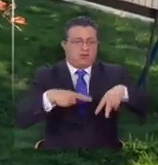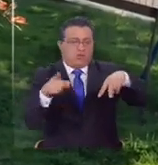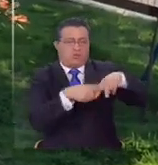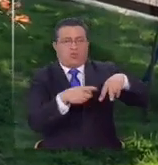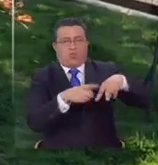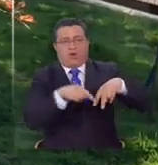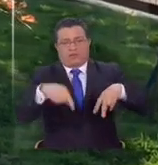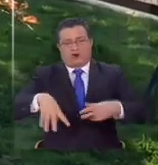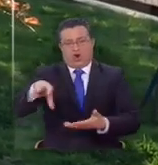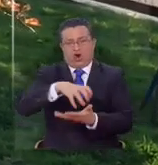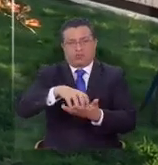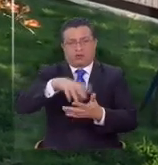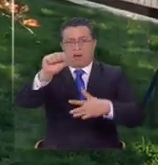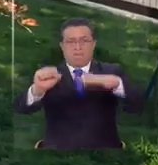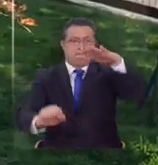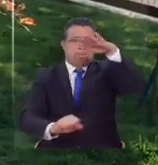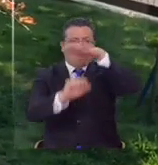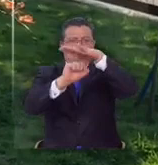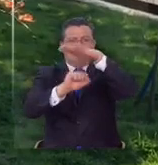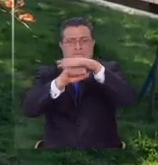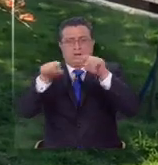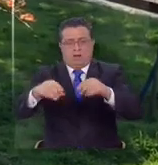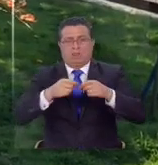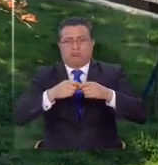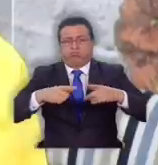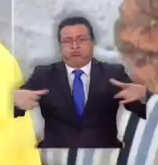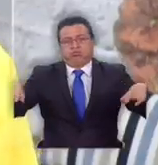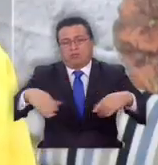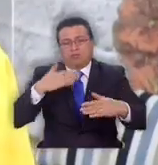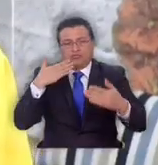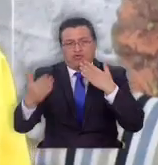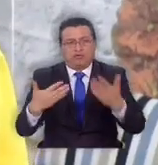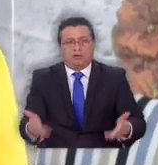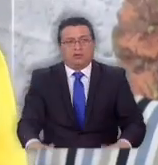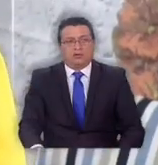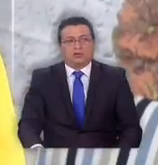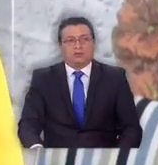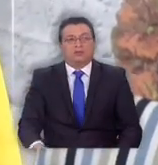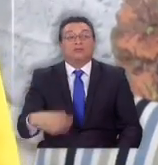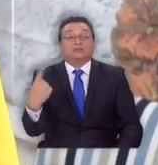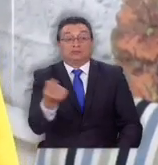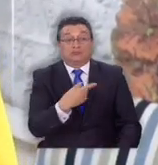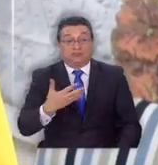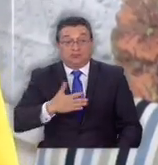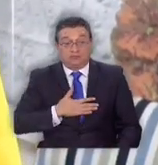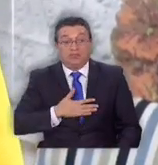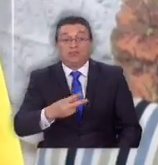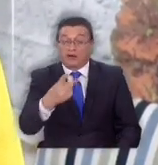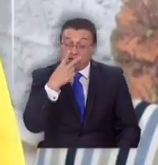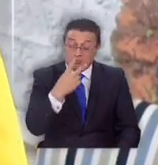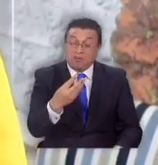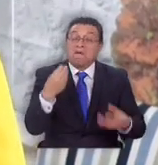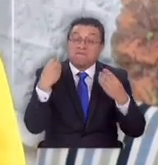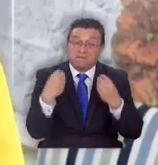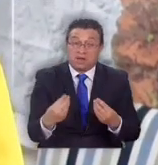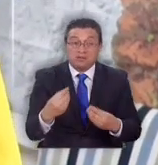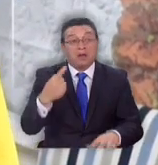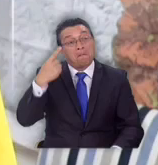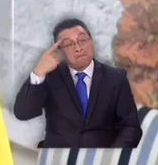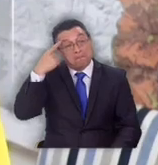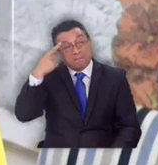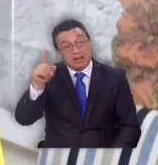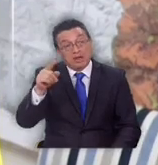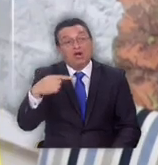es la comuna que va encabezando una mayor cantidad de contagios. Nos parece bien desde esa perspectiva, pero